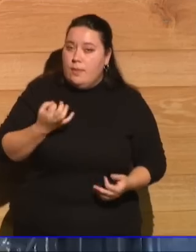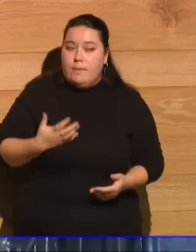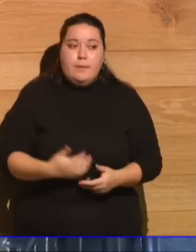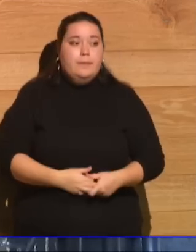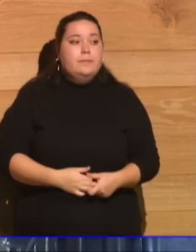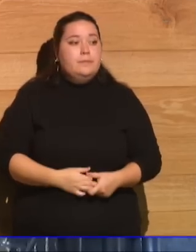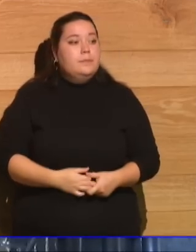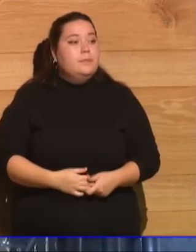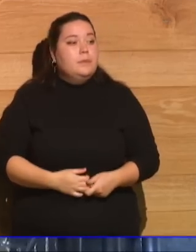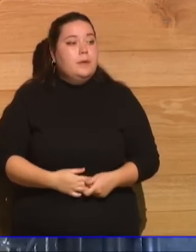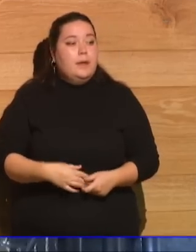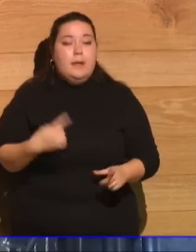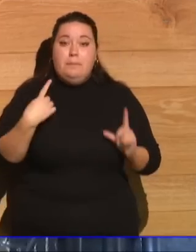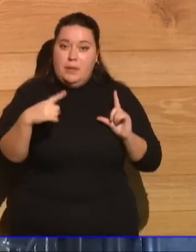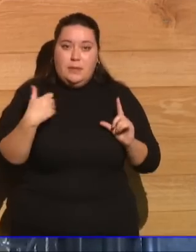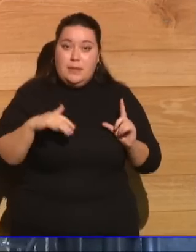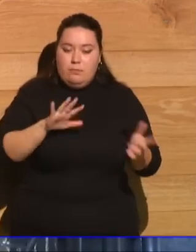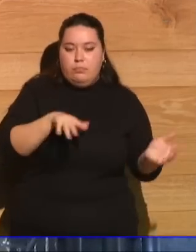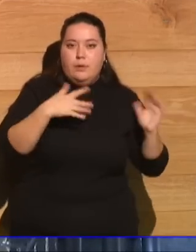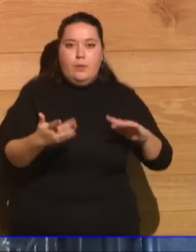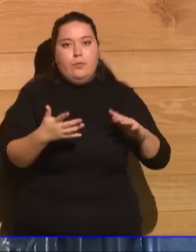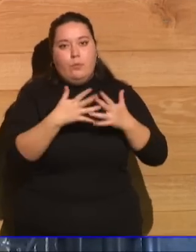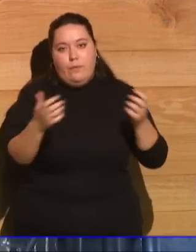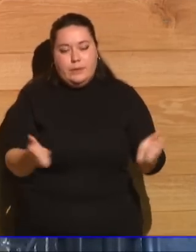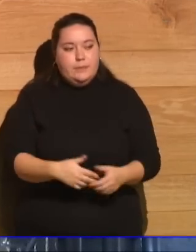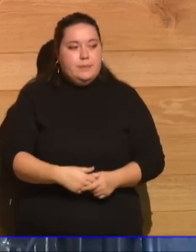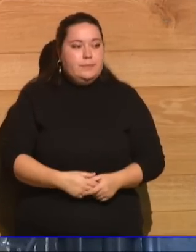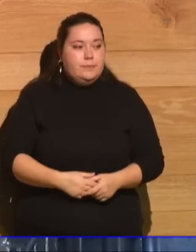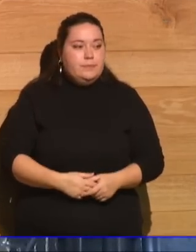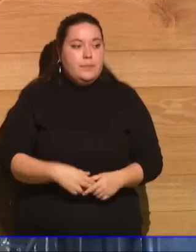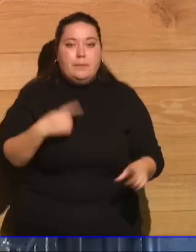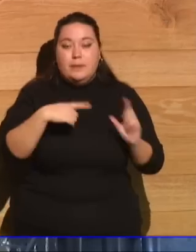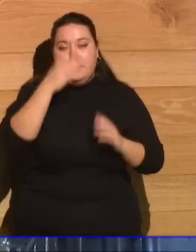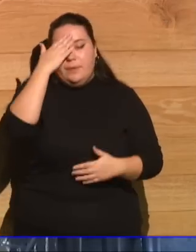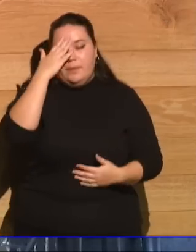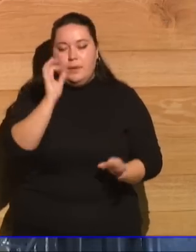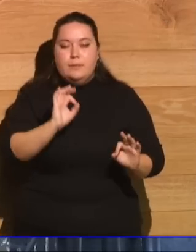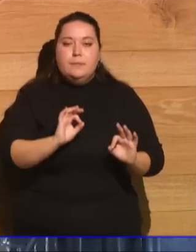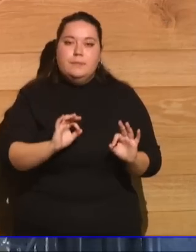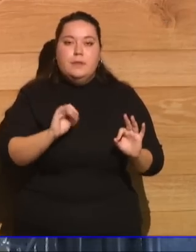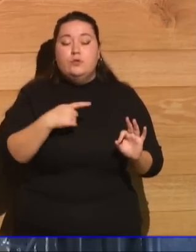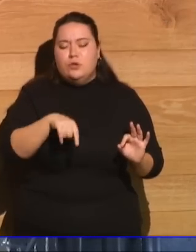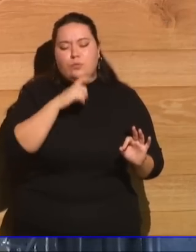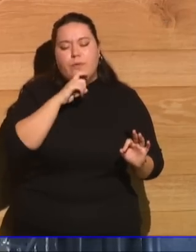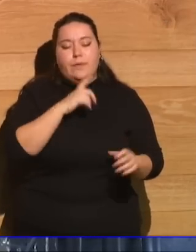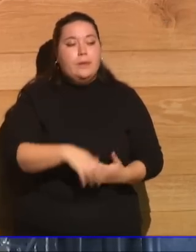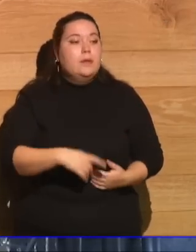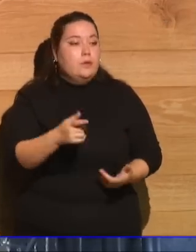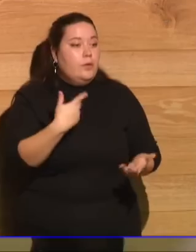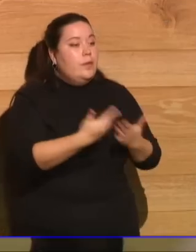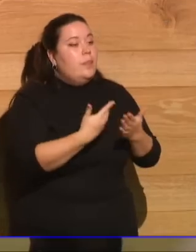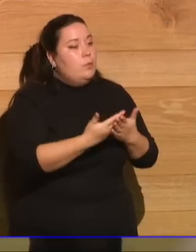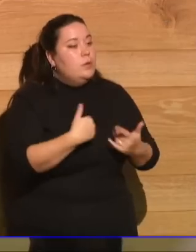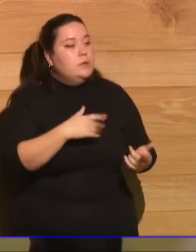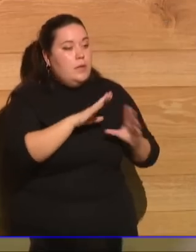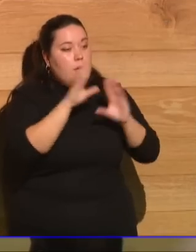Luego pero el mensaje está y luego se traslada en forma de frase. El mensaje principal de la película es. Esto es muy difícil. Lo ¿no? cual demuestra, perdona